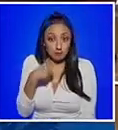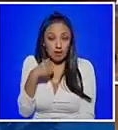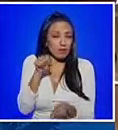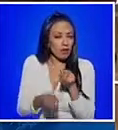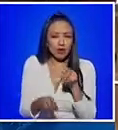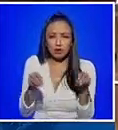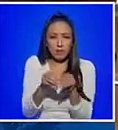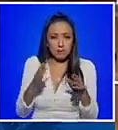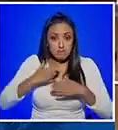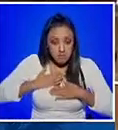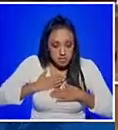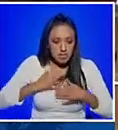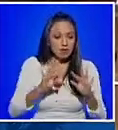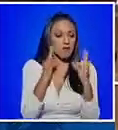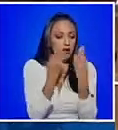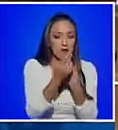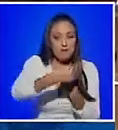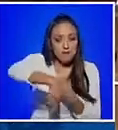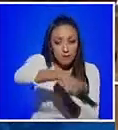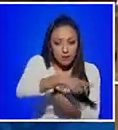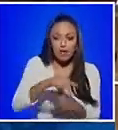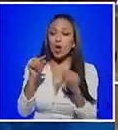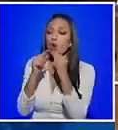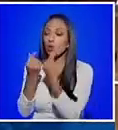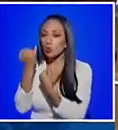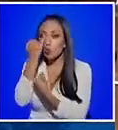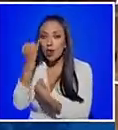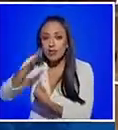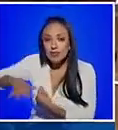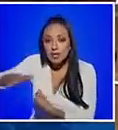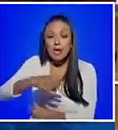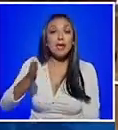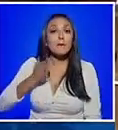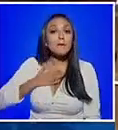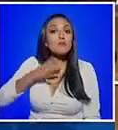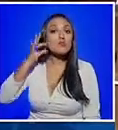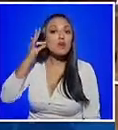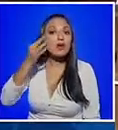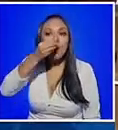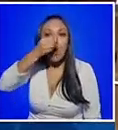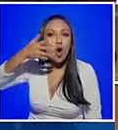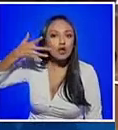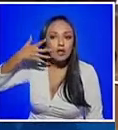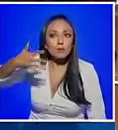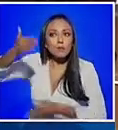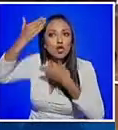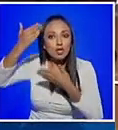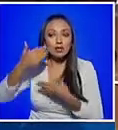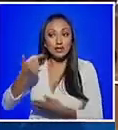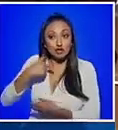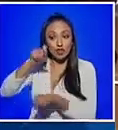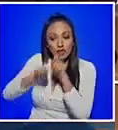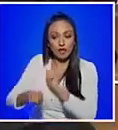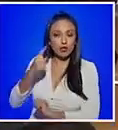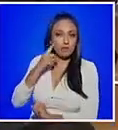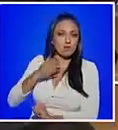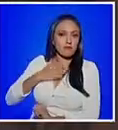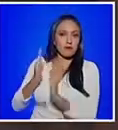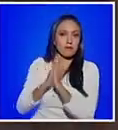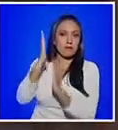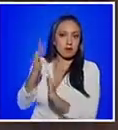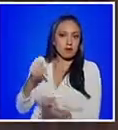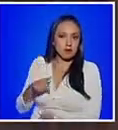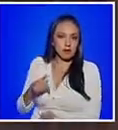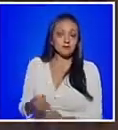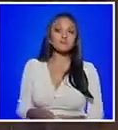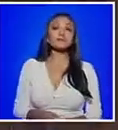a mi familia, a Pachacuti y a mí como una mujer amazónica y política a la vez. Yori presentó la acción de